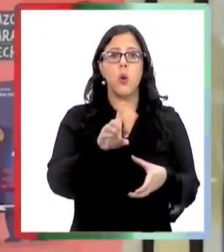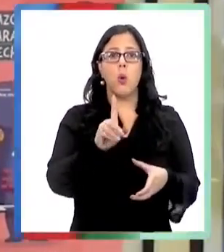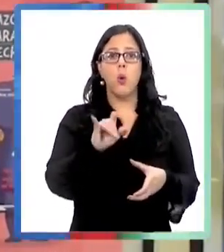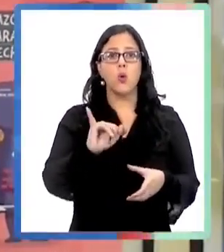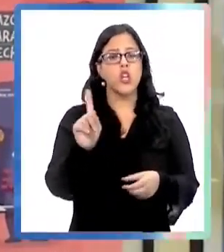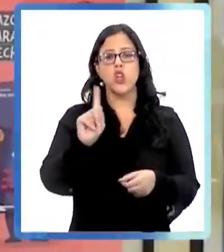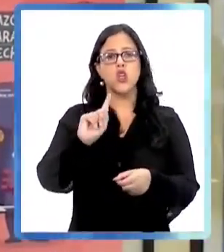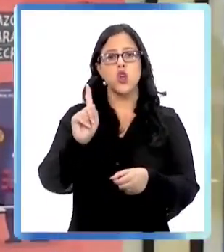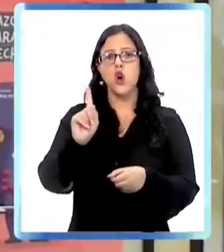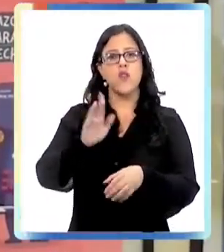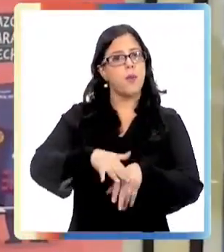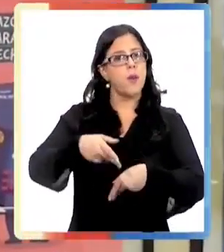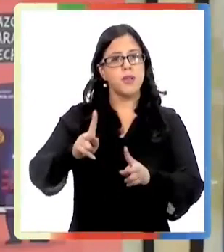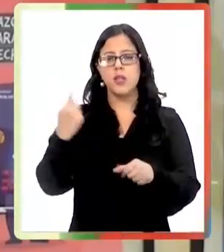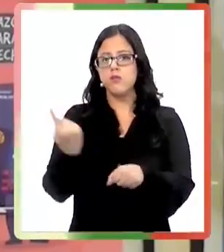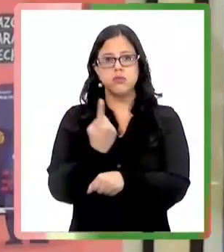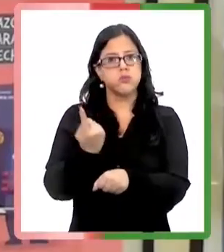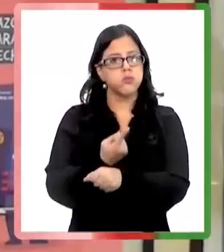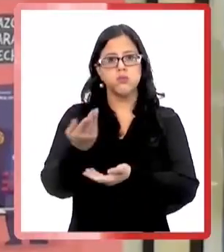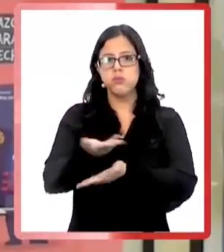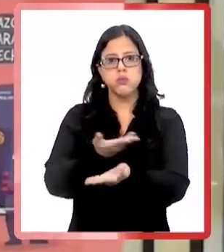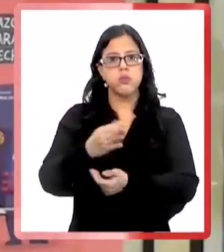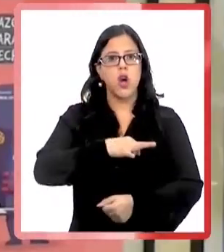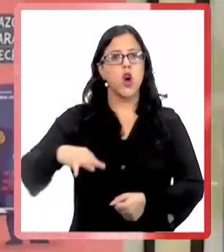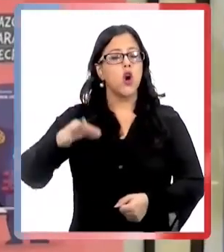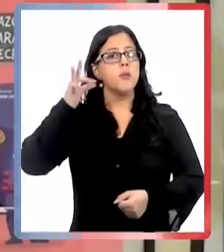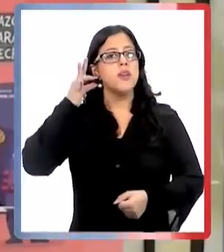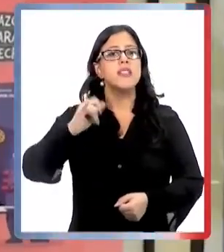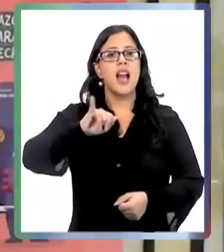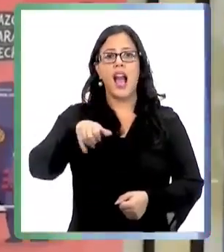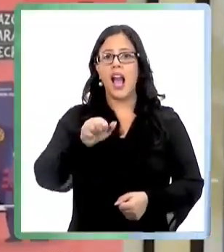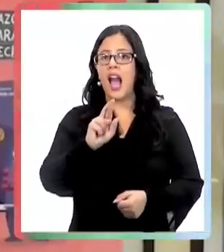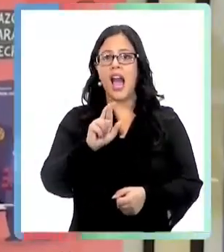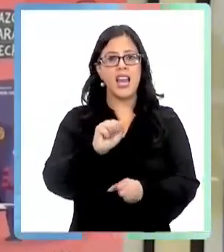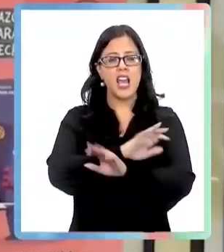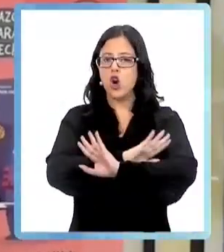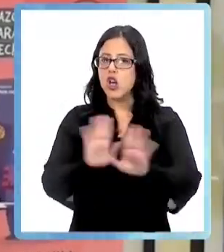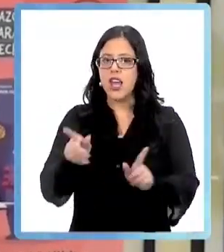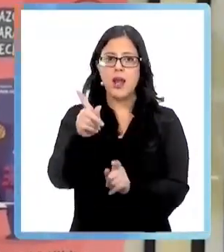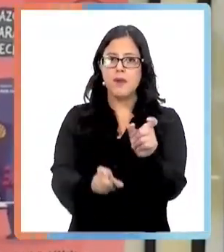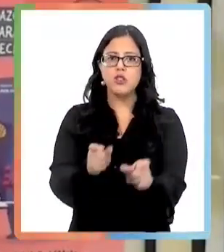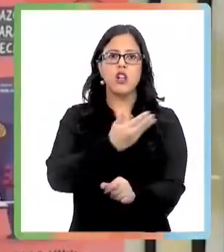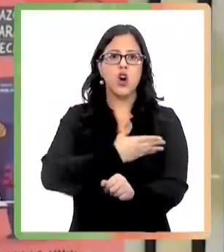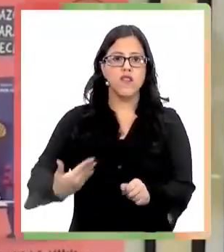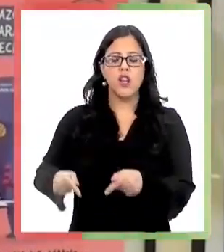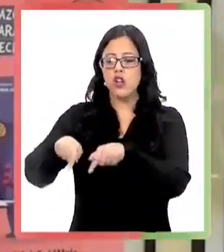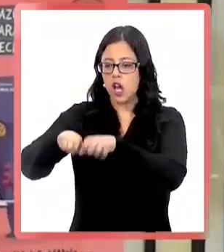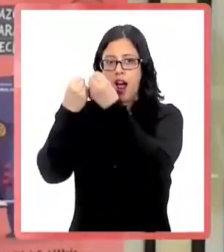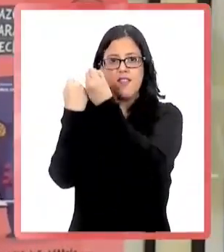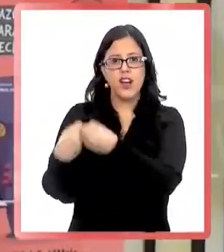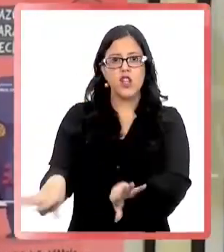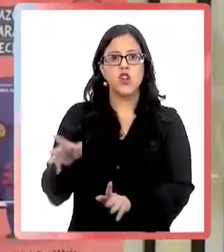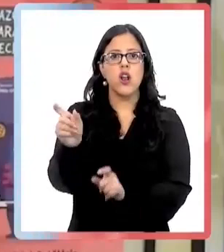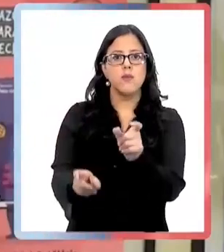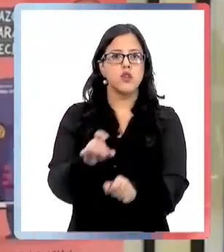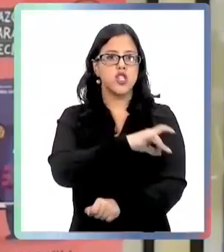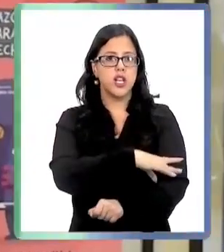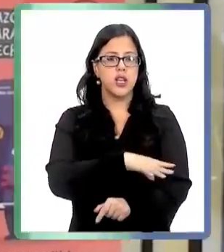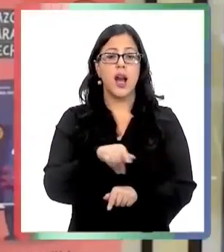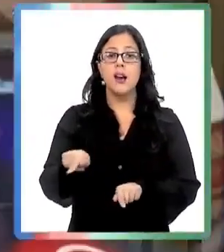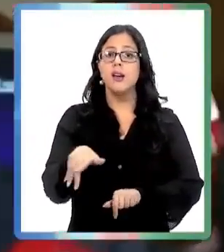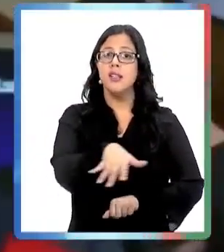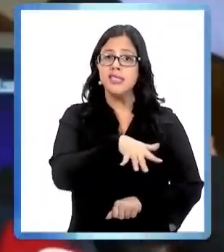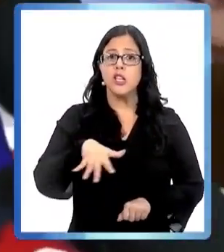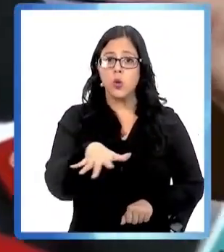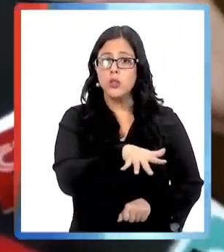parlamentarios de la UDI no estamos disponibles para seguir conversando con la ministra Jara, ni con nadie de este gobierno que hoy día ha abandonado a los